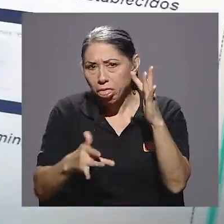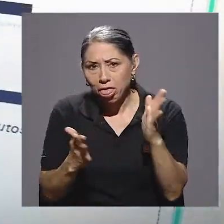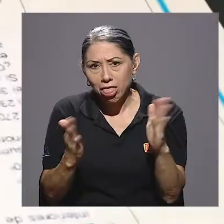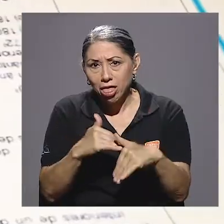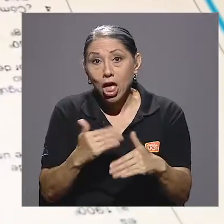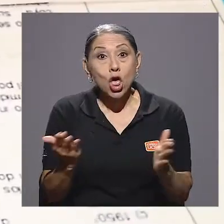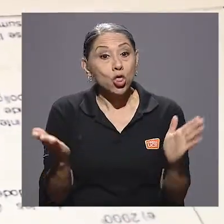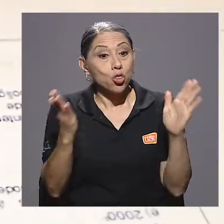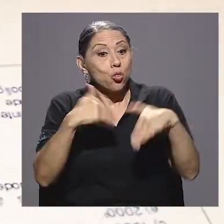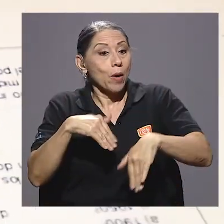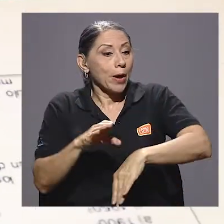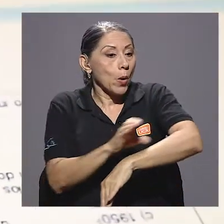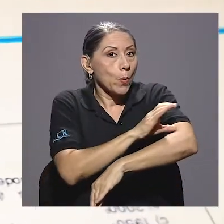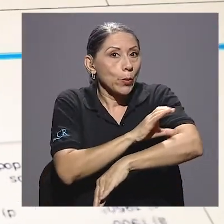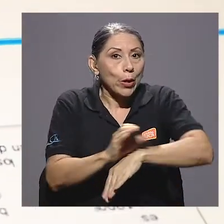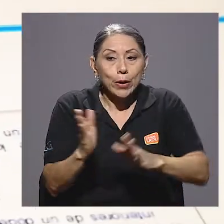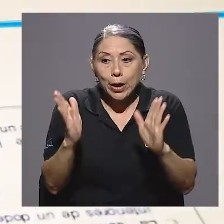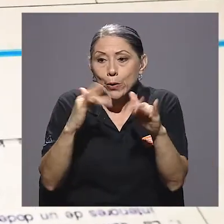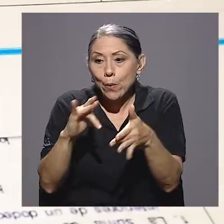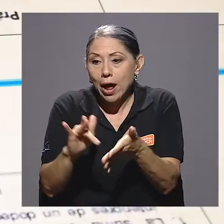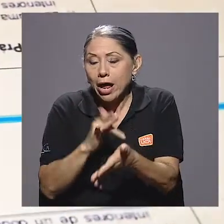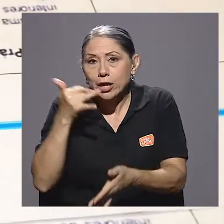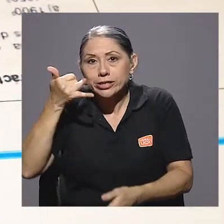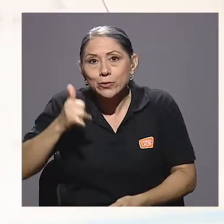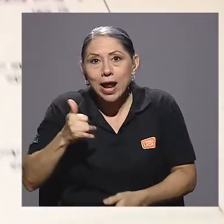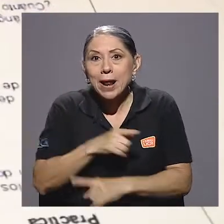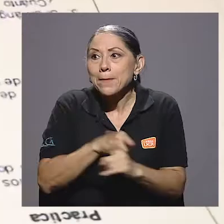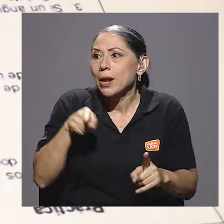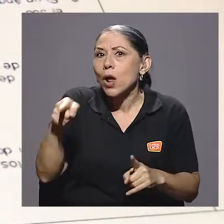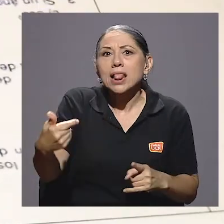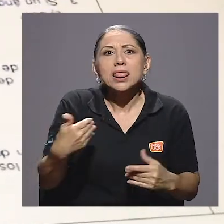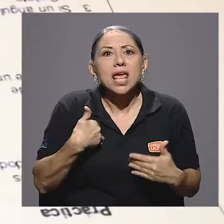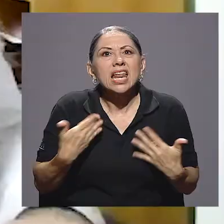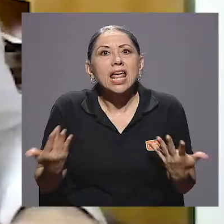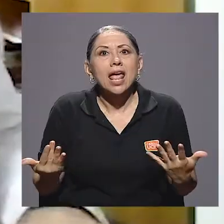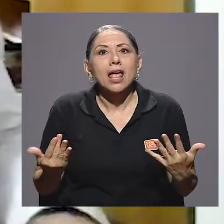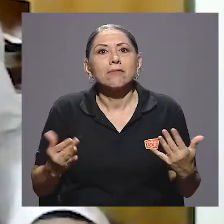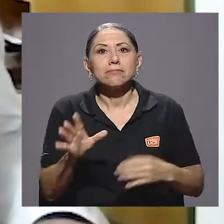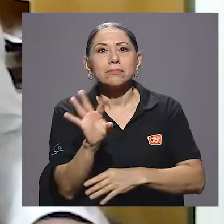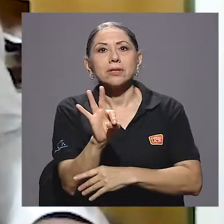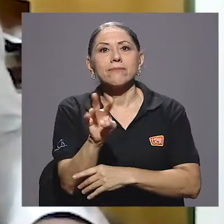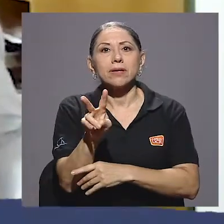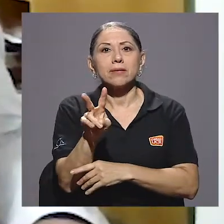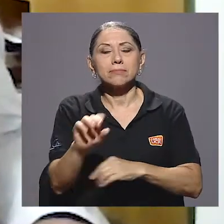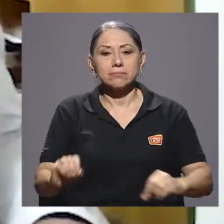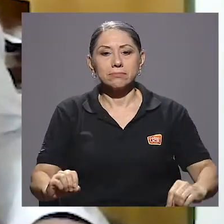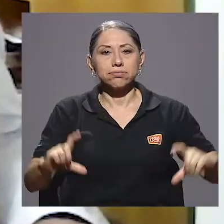dispositivo tecnológico como una computadora o un celular, cuenta con una pantalla en su casa